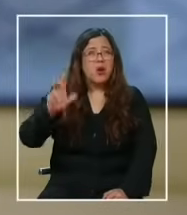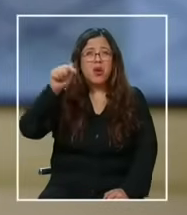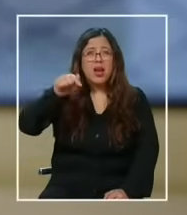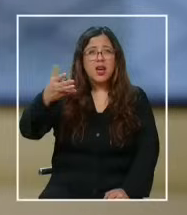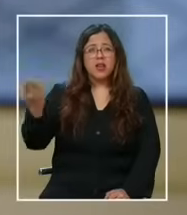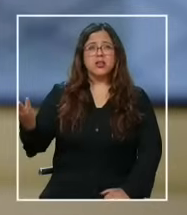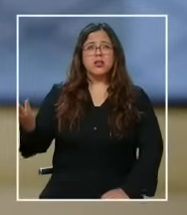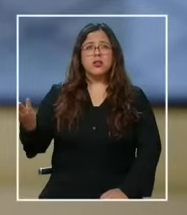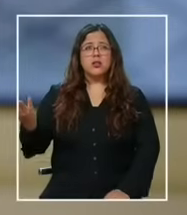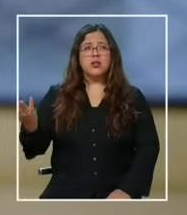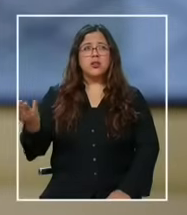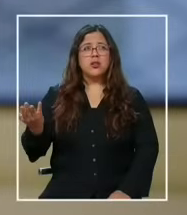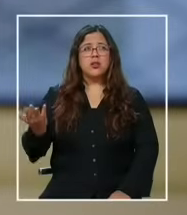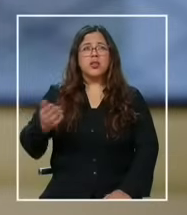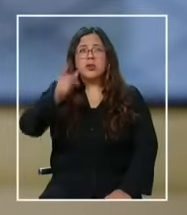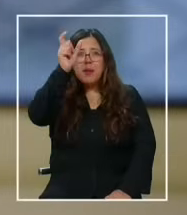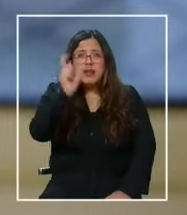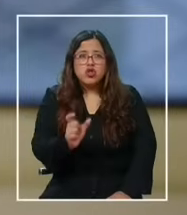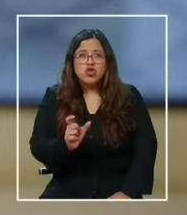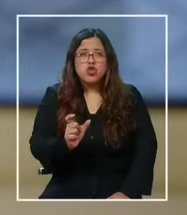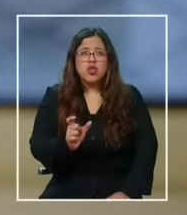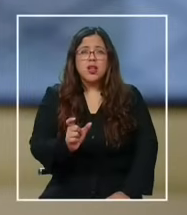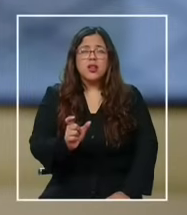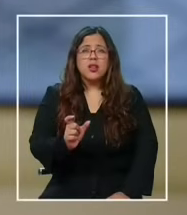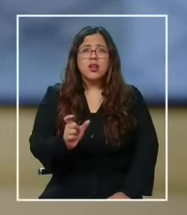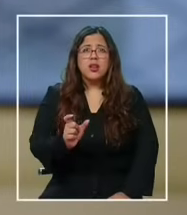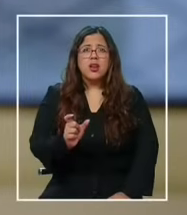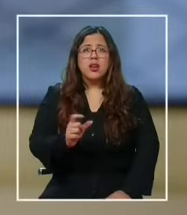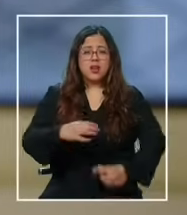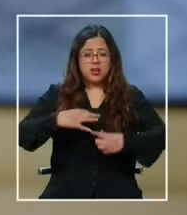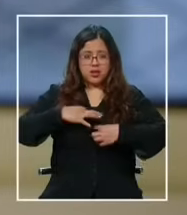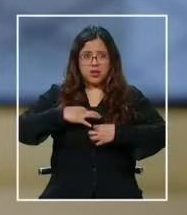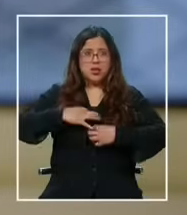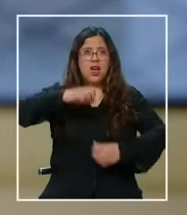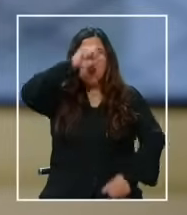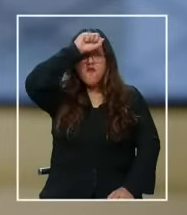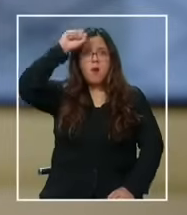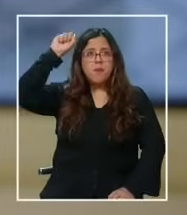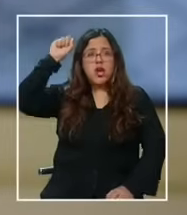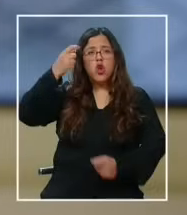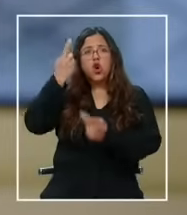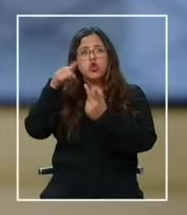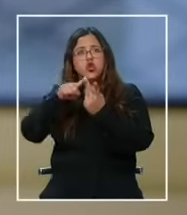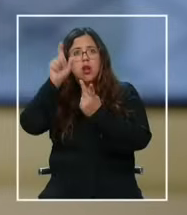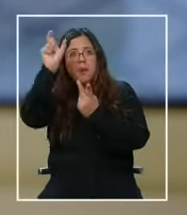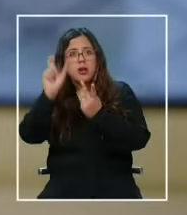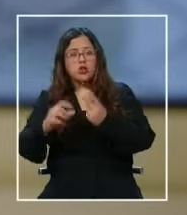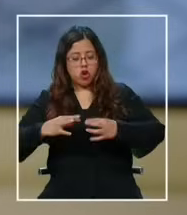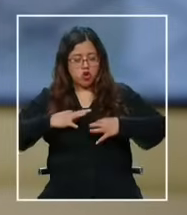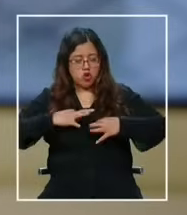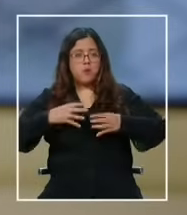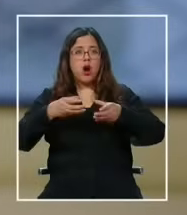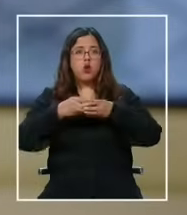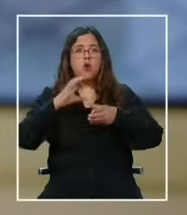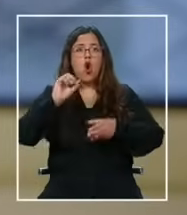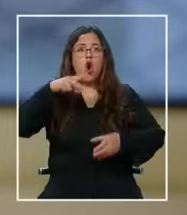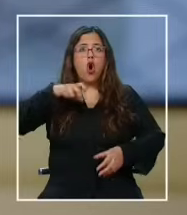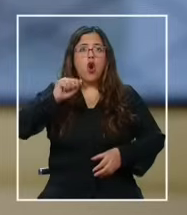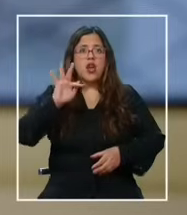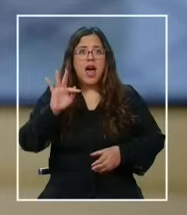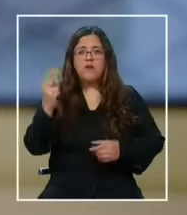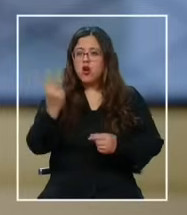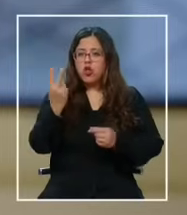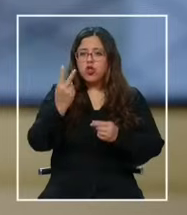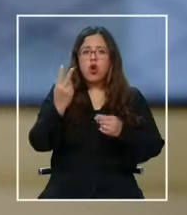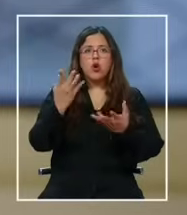que un individuo que vestía de bombero y un individuo que vestía de brigadista se